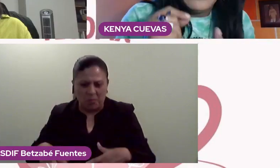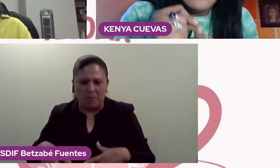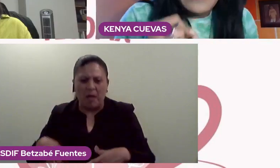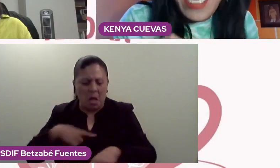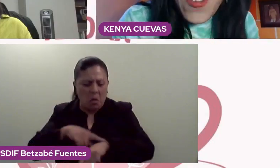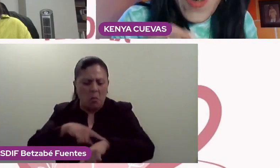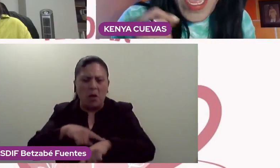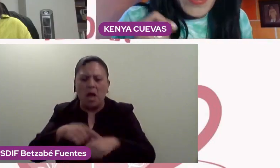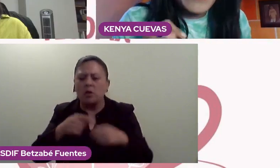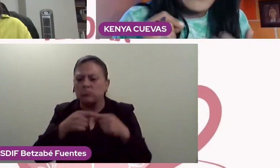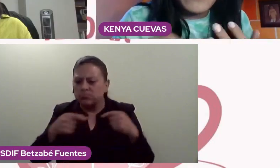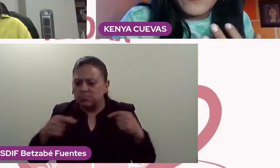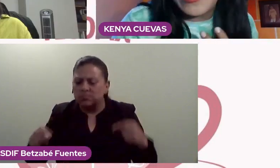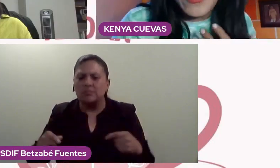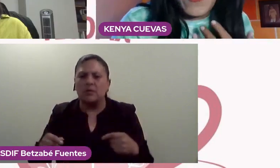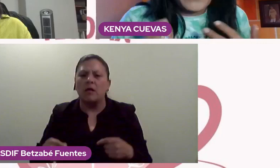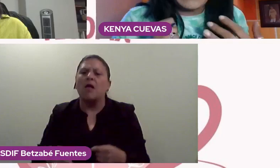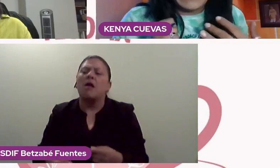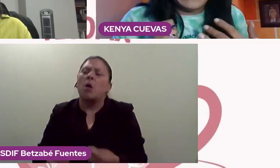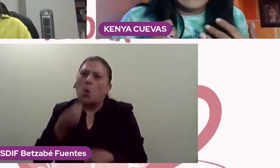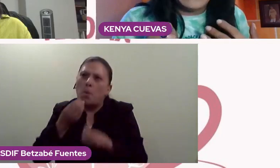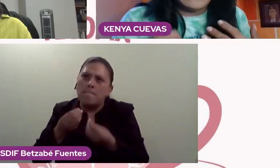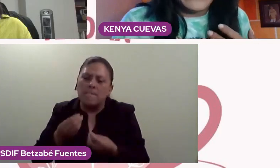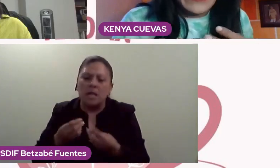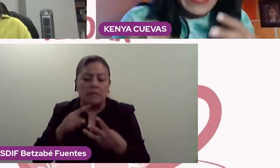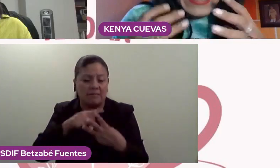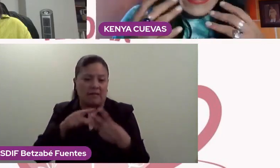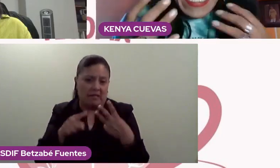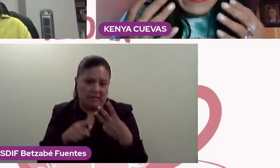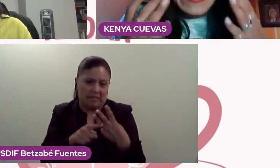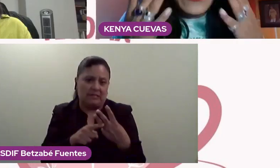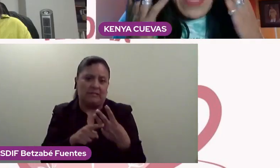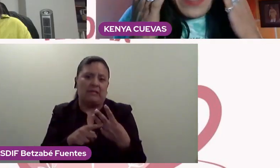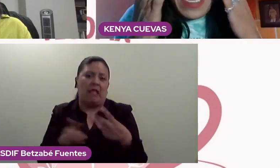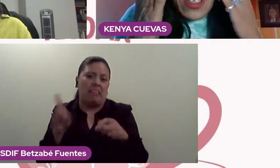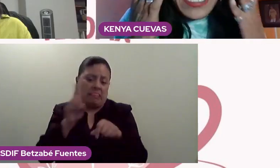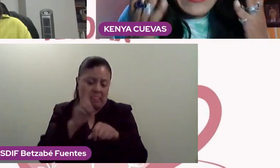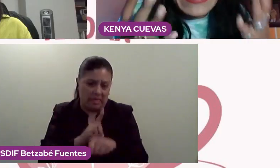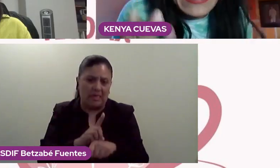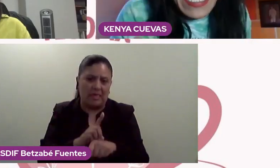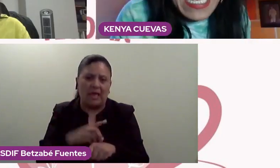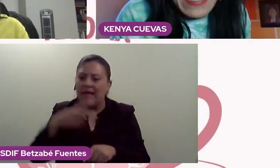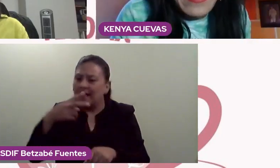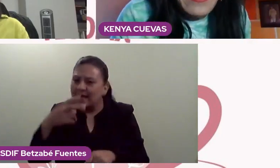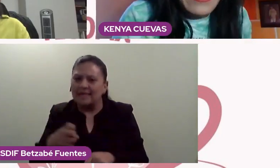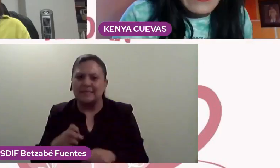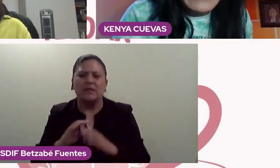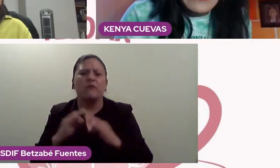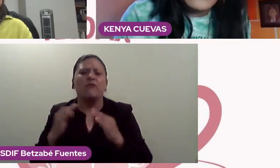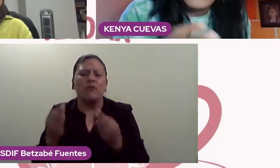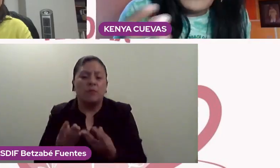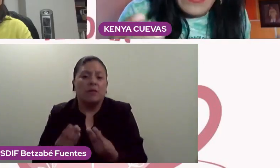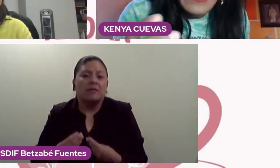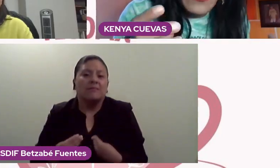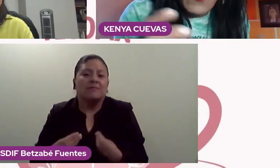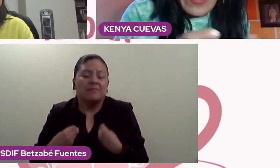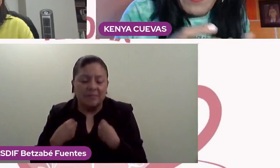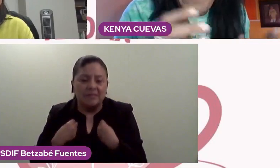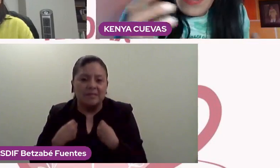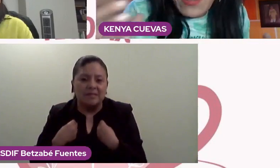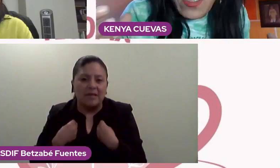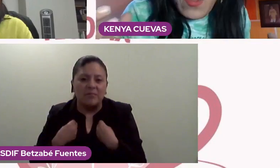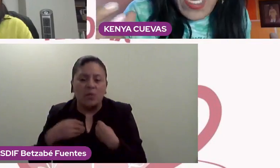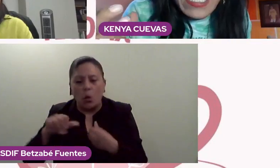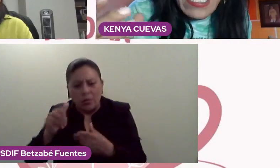rutina, desayunar, tener tus 3 comidas al día, ¿no? O sea, estos hábitos se rescatan y a su vez, con